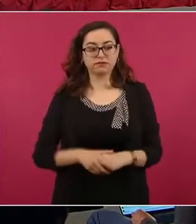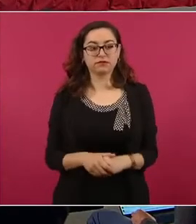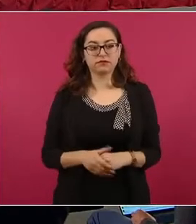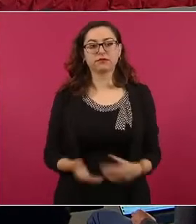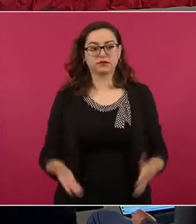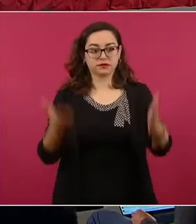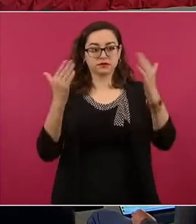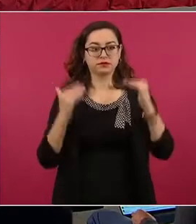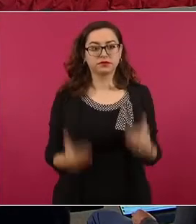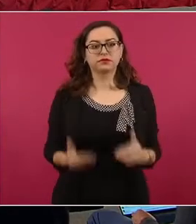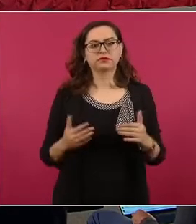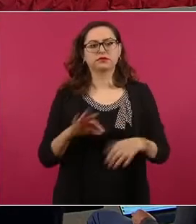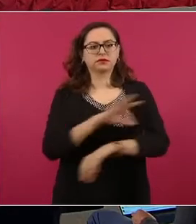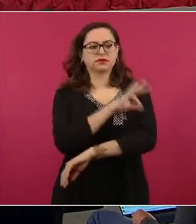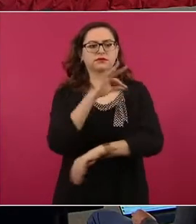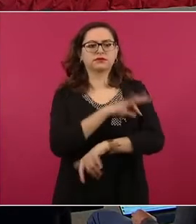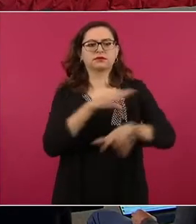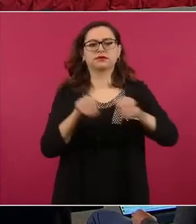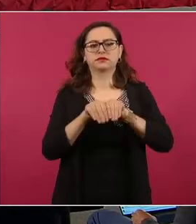Para esto tenemos